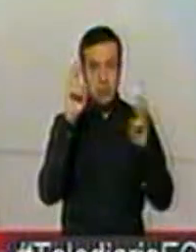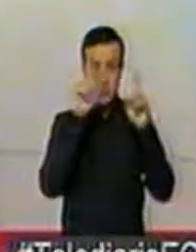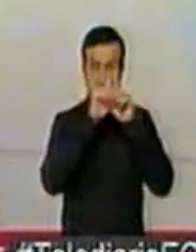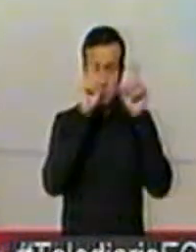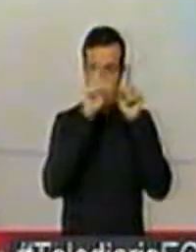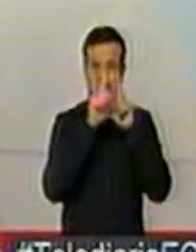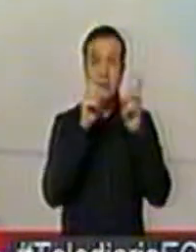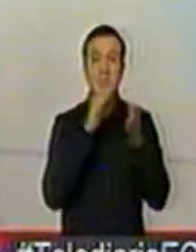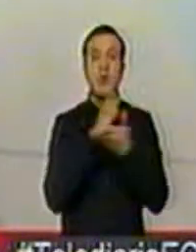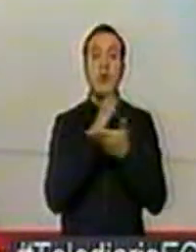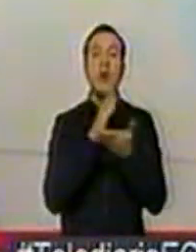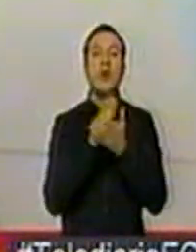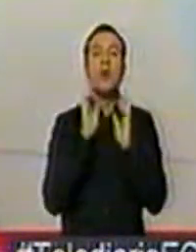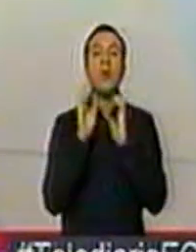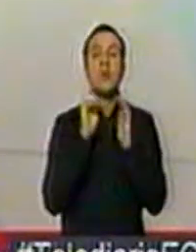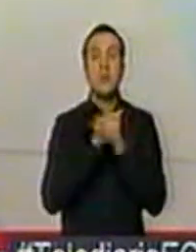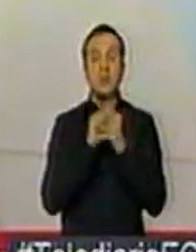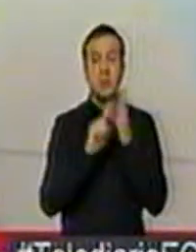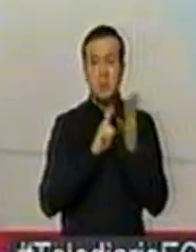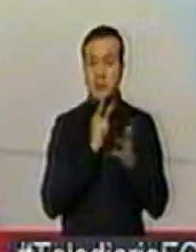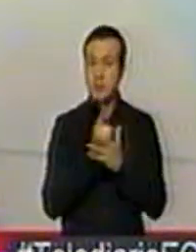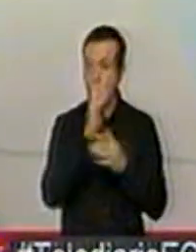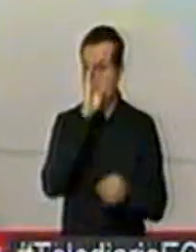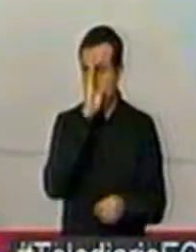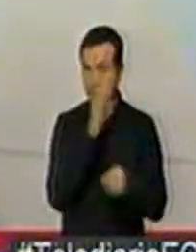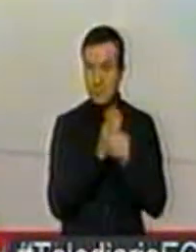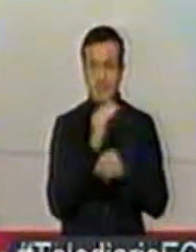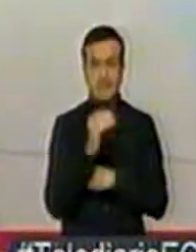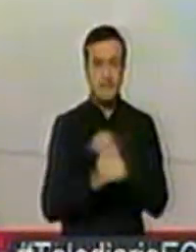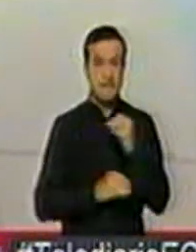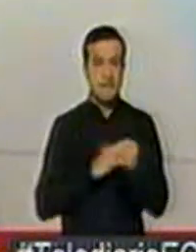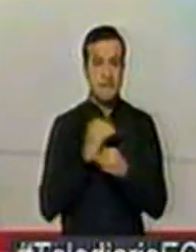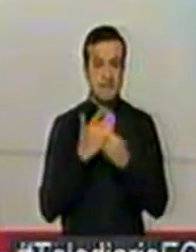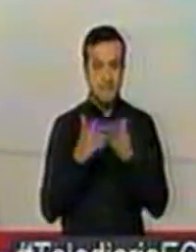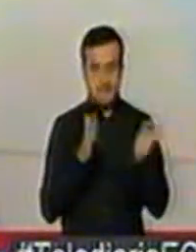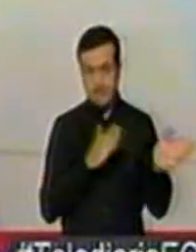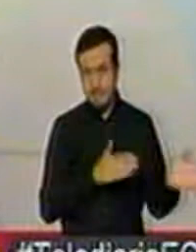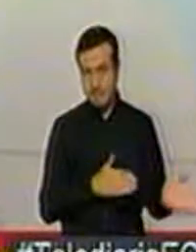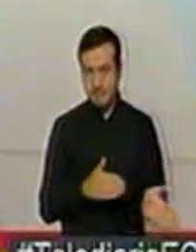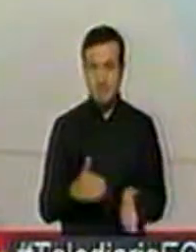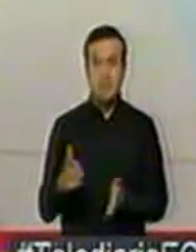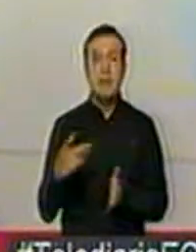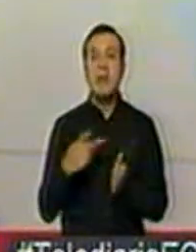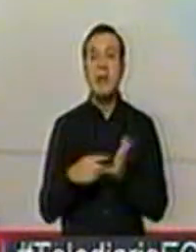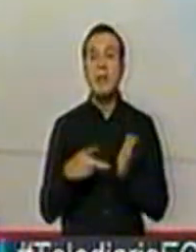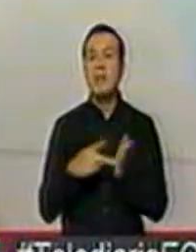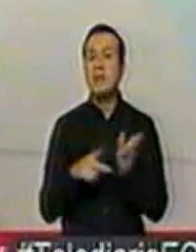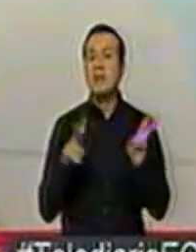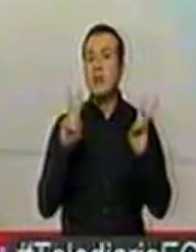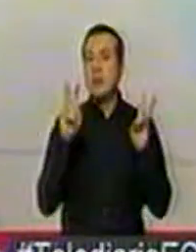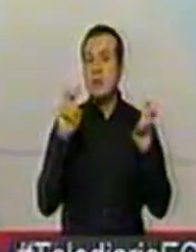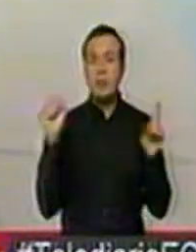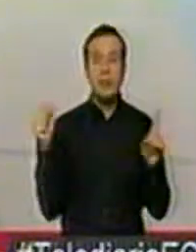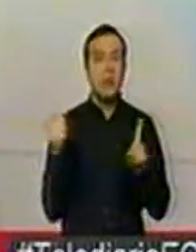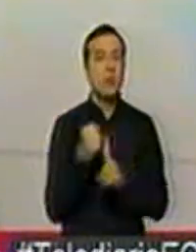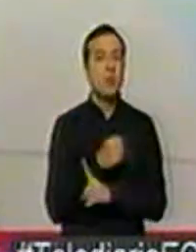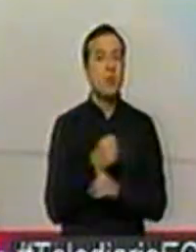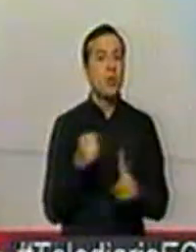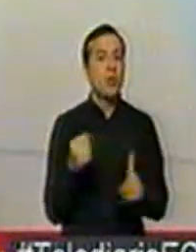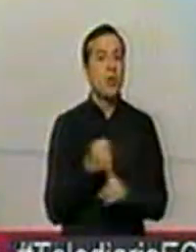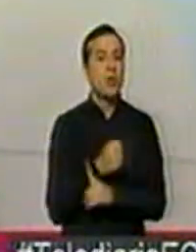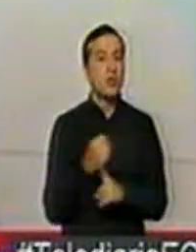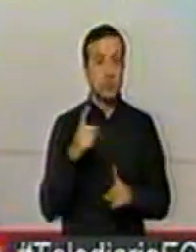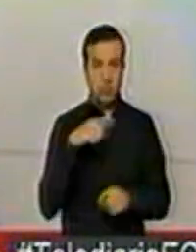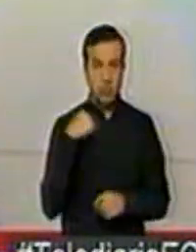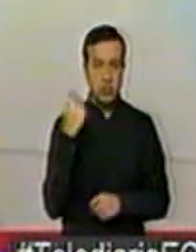empresariales, medios de comunicación, con la finalidad de poder, digamos, cumplir con esto. ¿Qué pasa con el tema de violencia? Nosotros